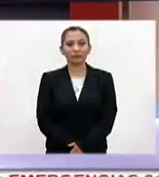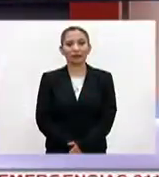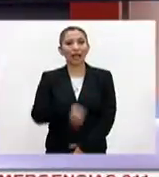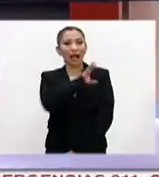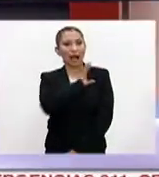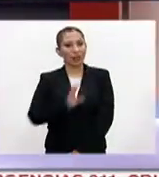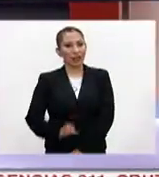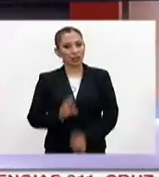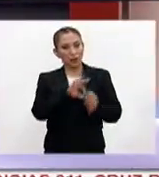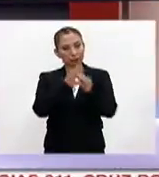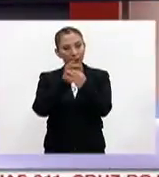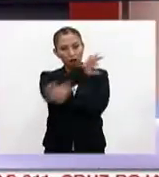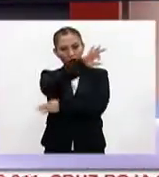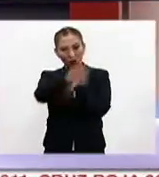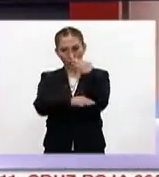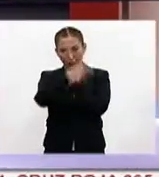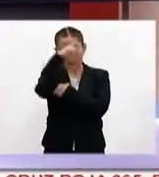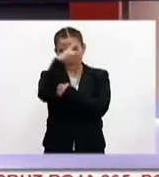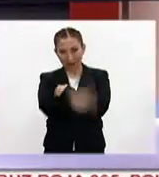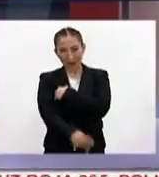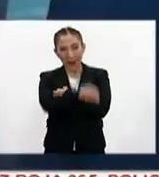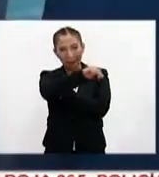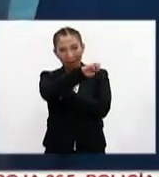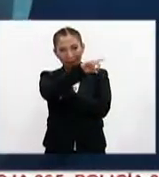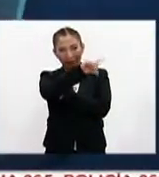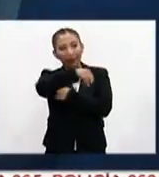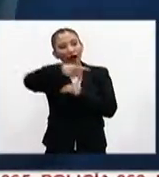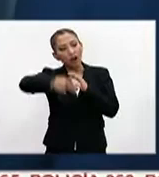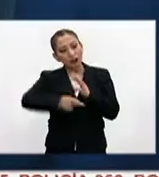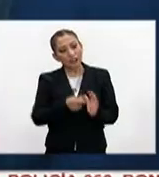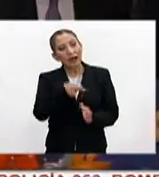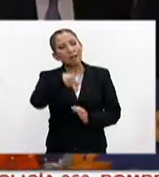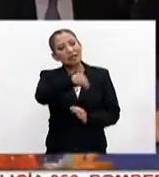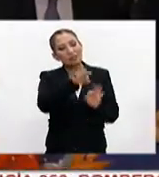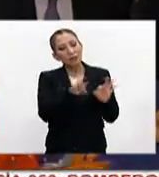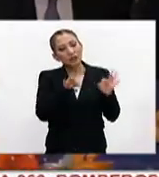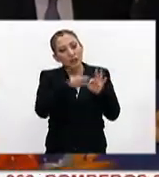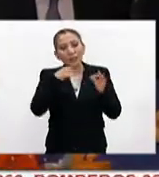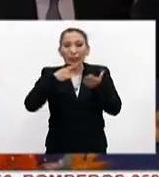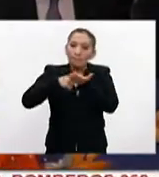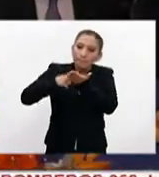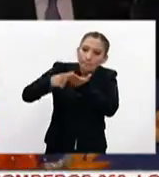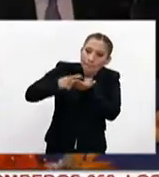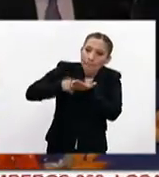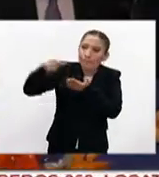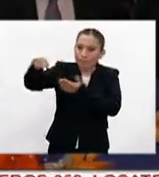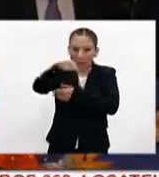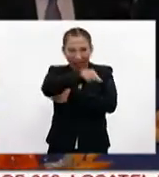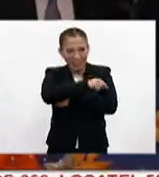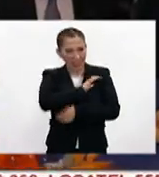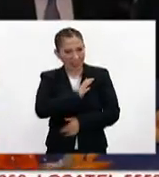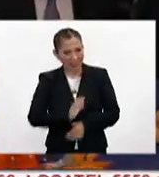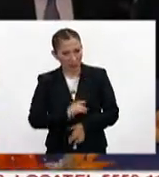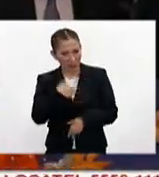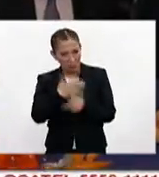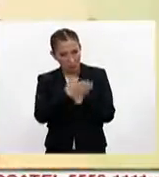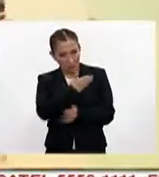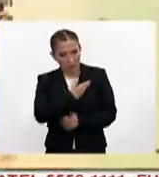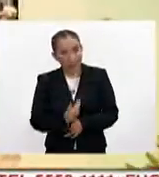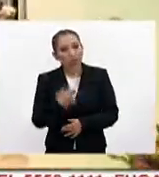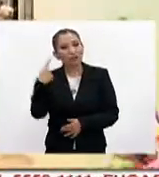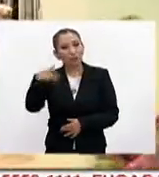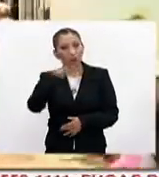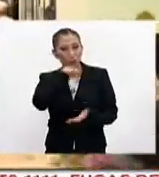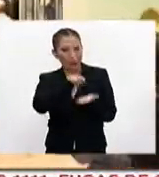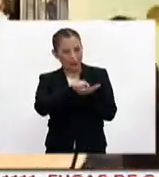El candidato de la coalición Todos por México, José Antonio Meade, insistió en la importancia de debatir entre los candidatos a la presidencia. A través